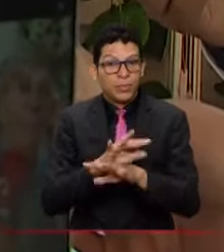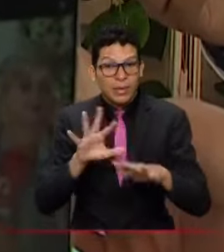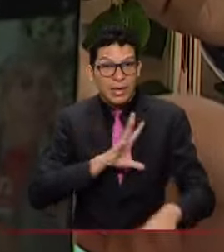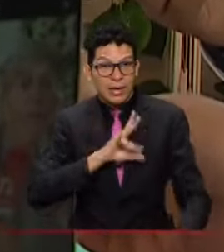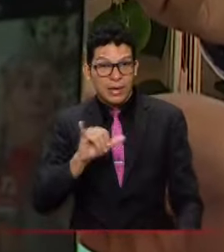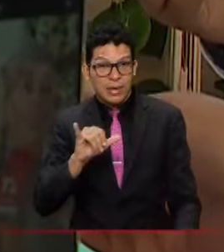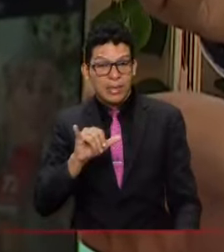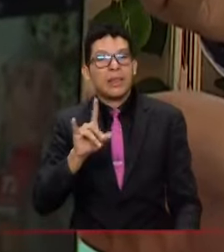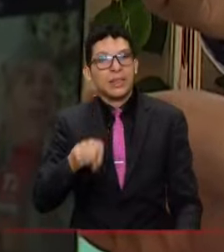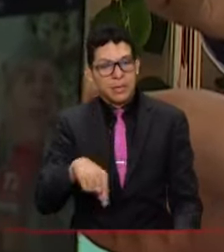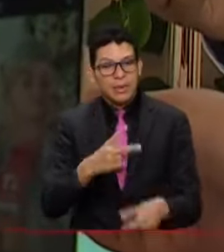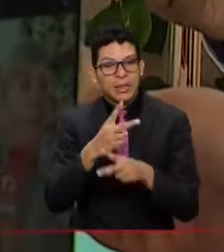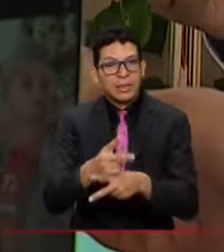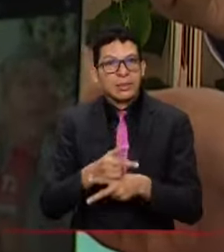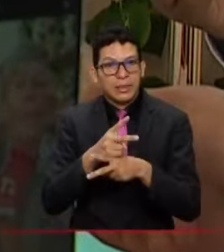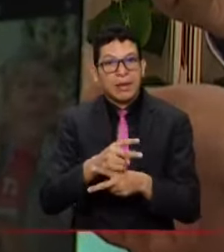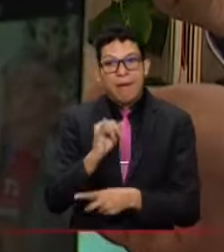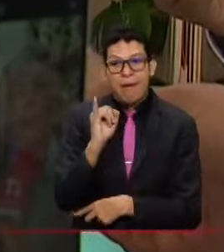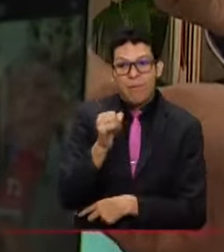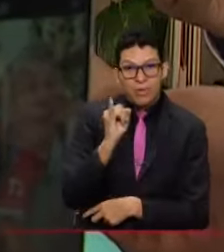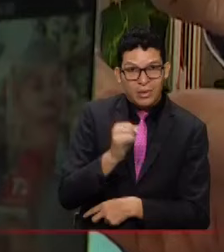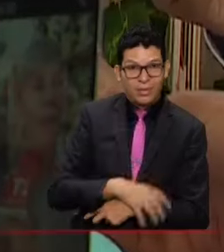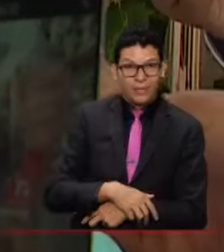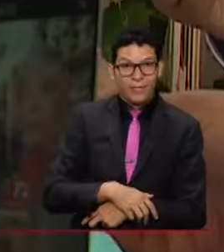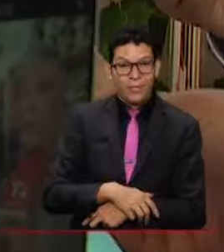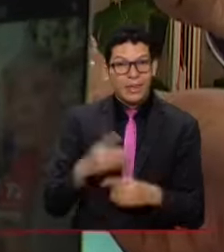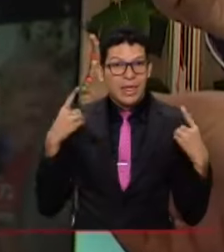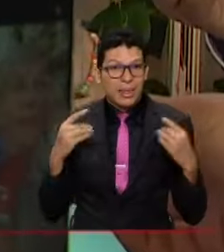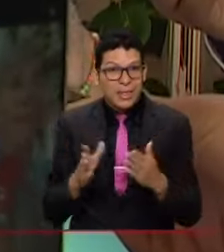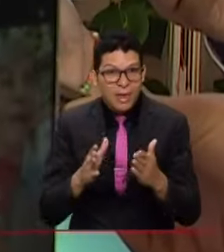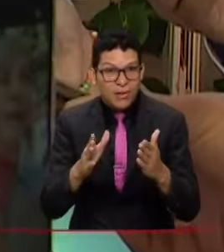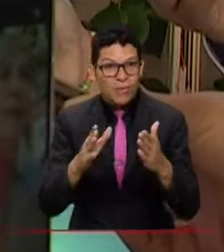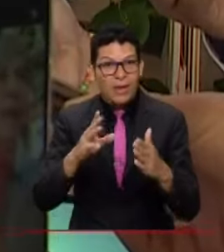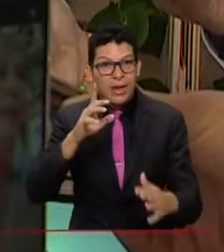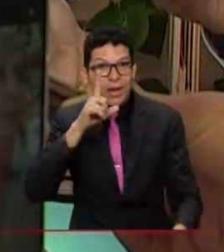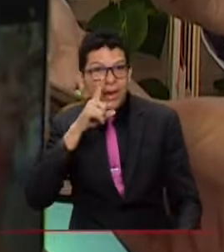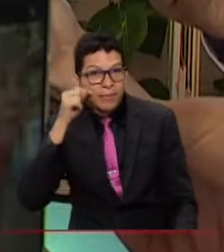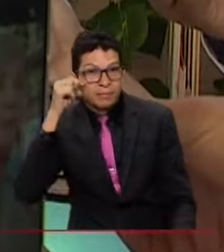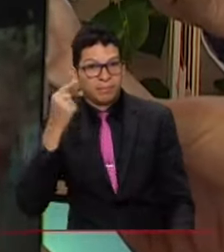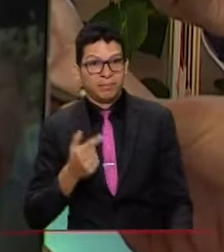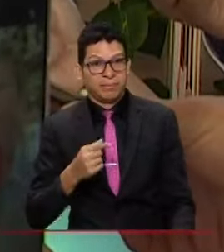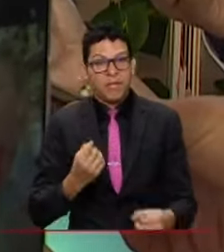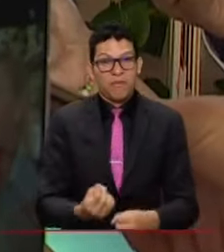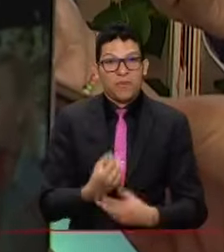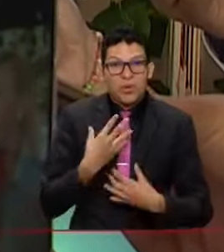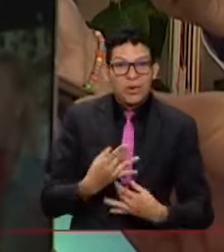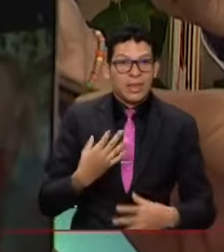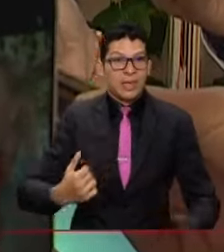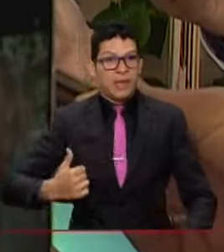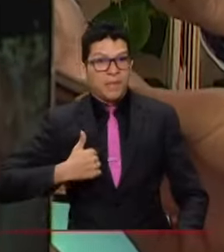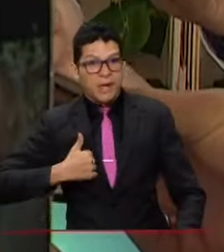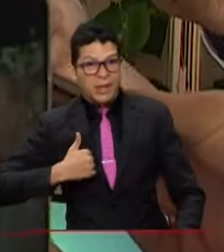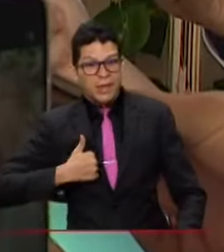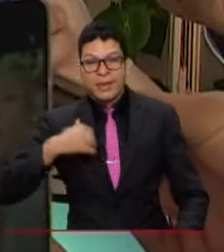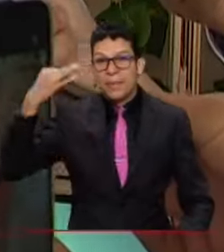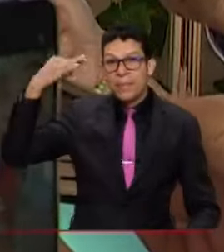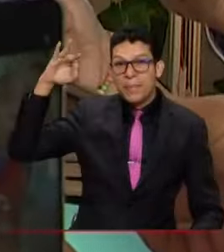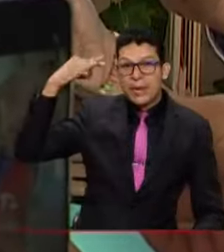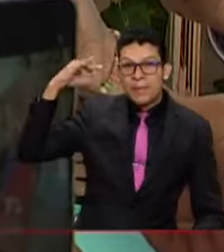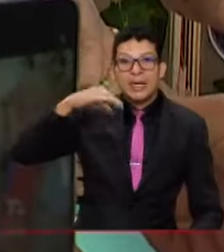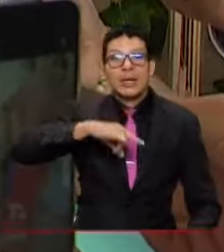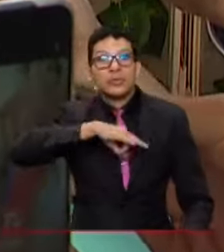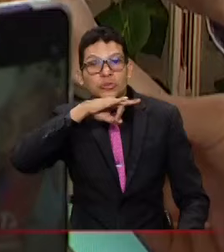cali tenemos que darle seguridad a jamundí Dale seguridad de agua Dale seguridad a Candelaria a Florida Pradera a Palmira